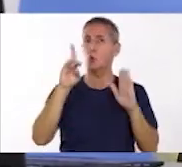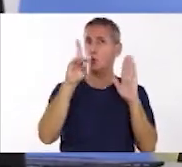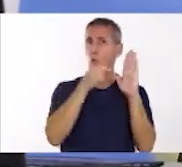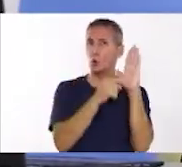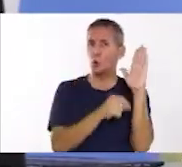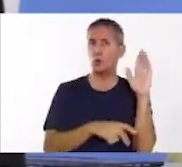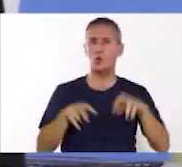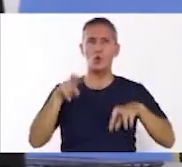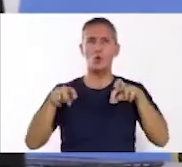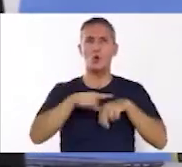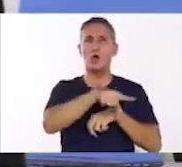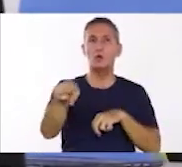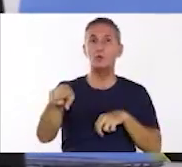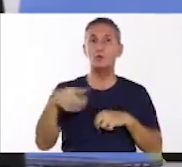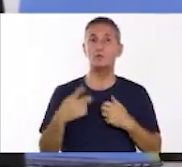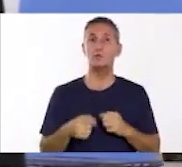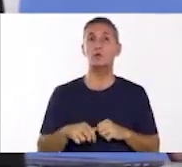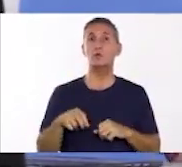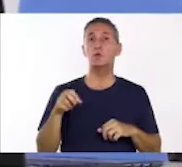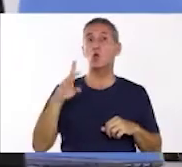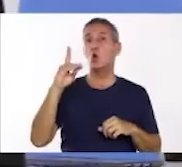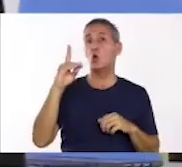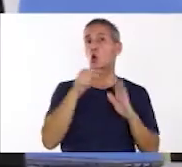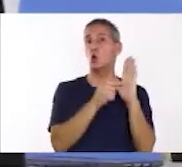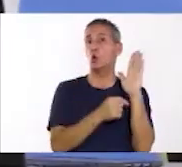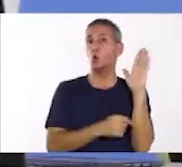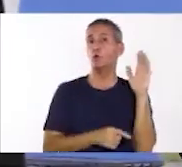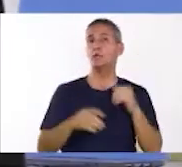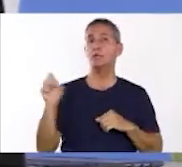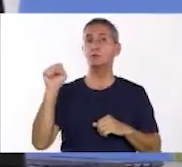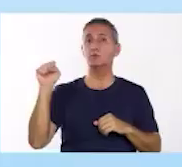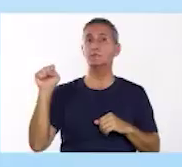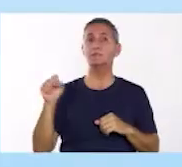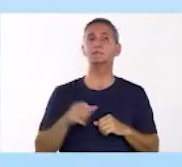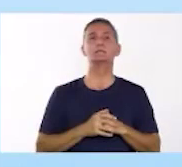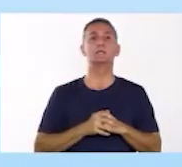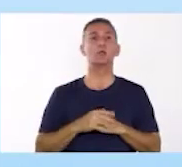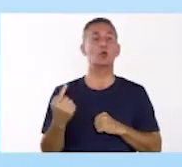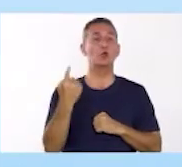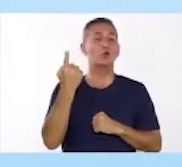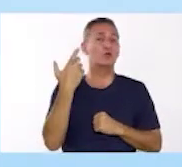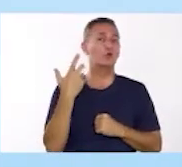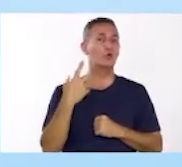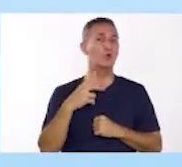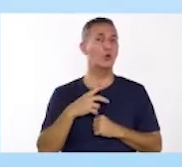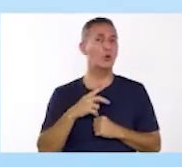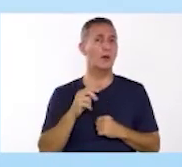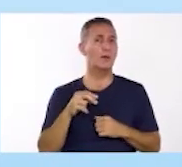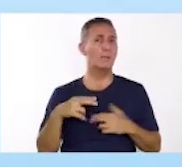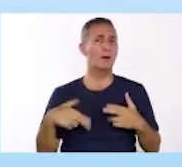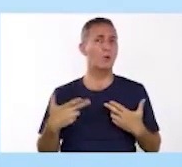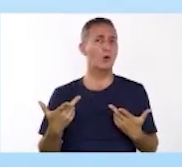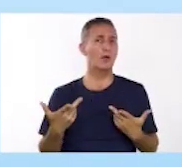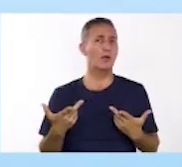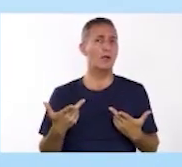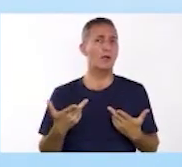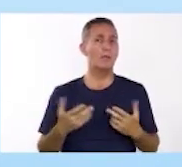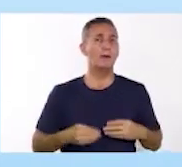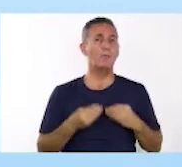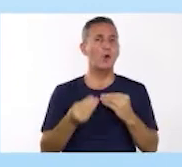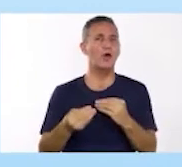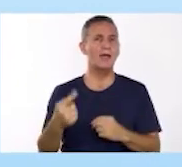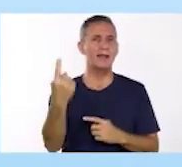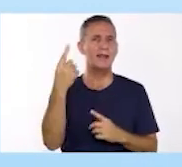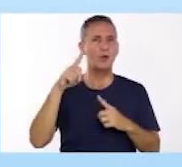buscar ustedes, los datos de Silvio Rodríguez. Y solamente vamos a darle